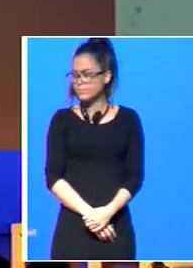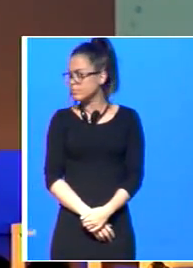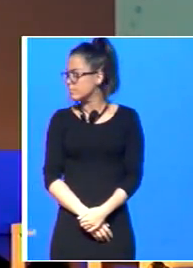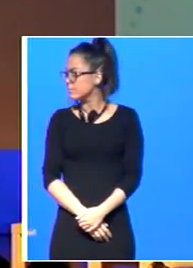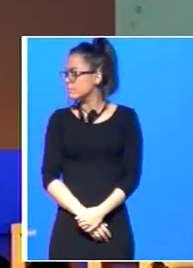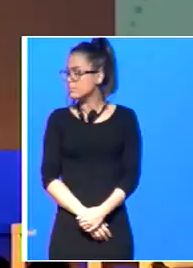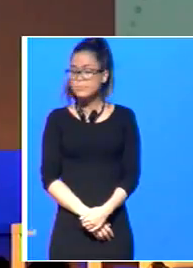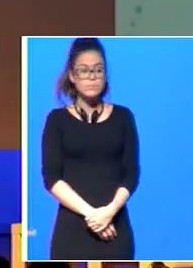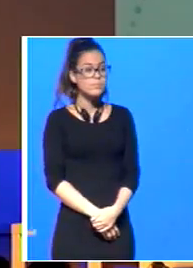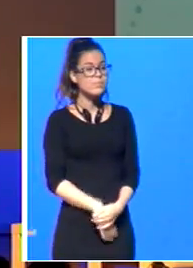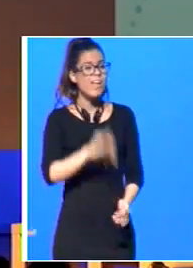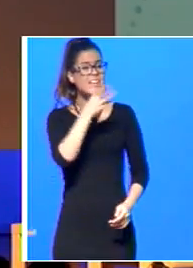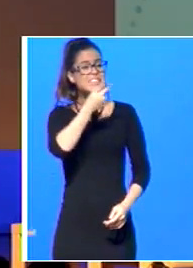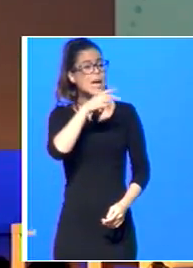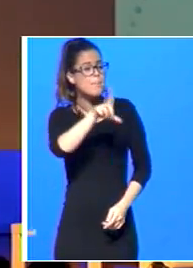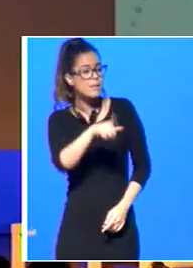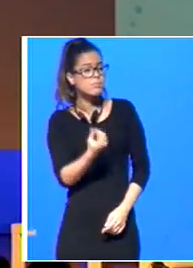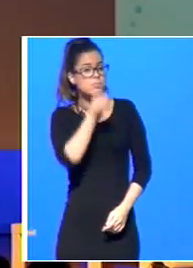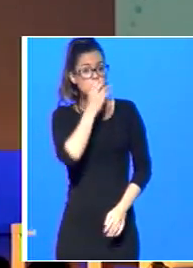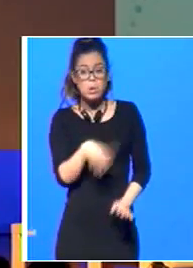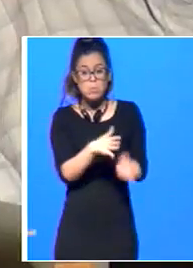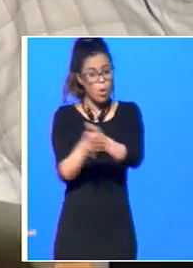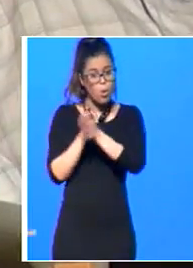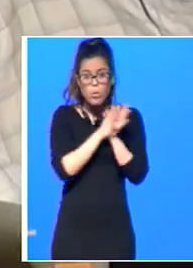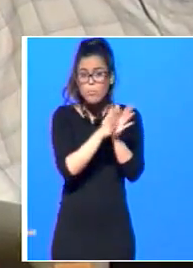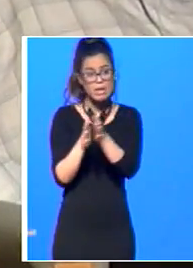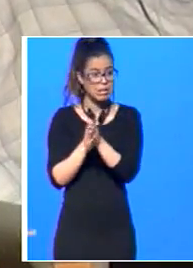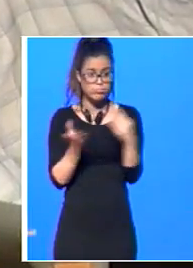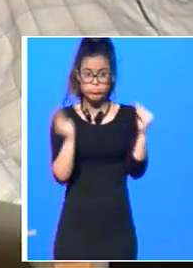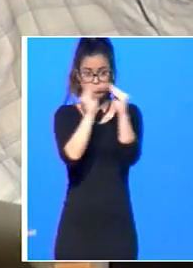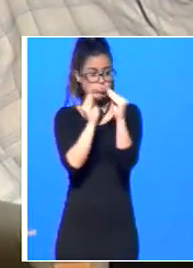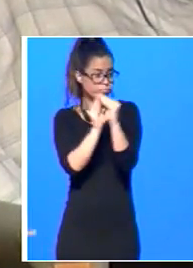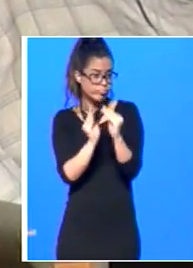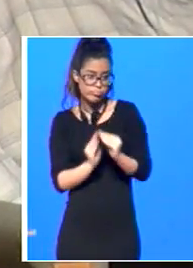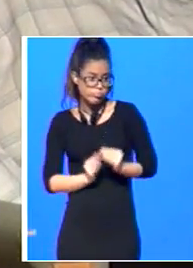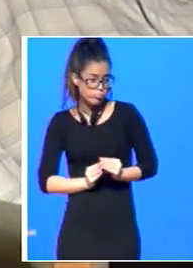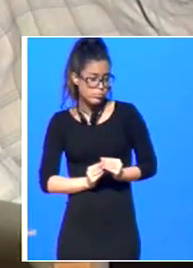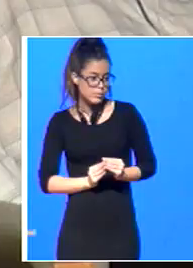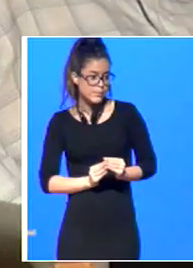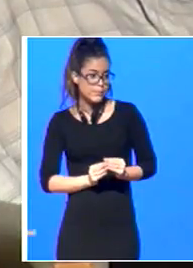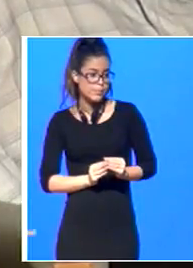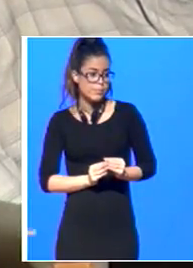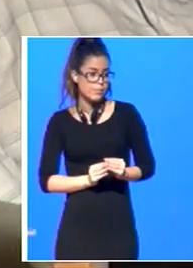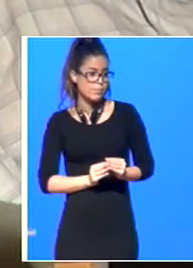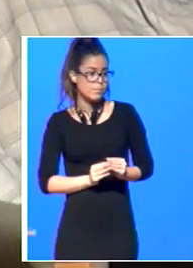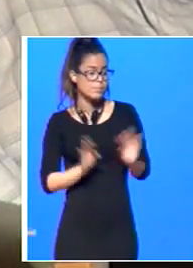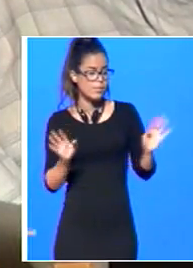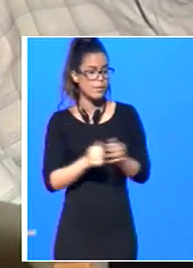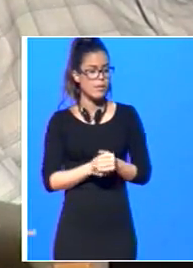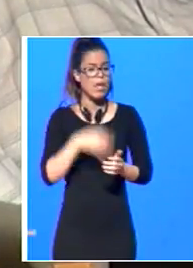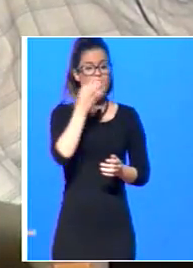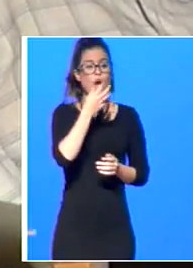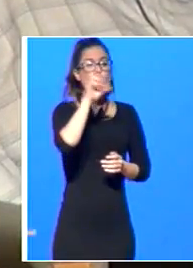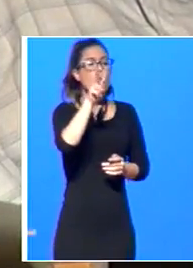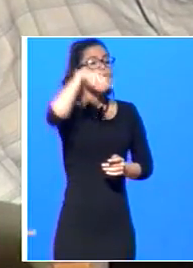Bueno, algunas ya comparto las que han dicho mis compañeros y compañeras, y cito lo que dice la UNESCO, que